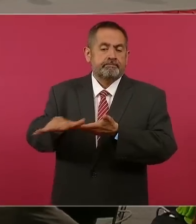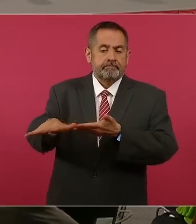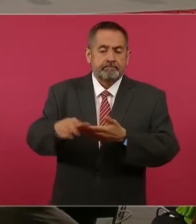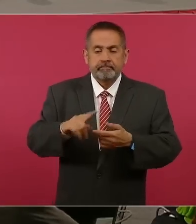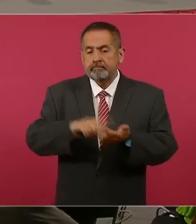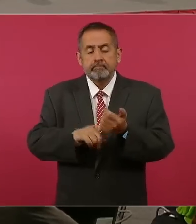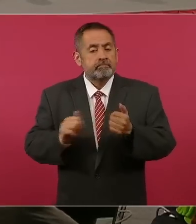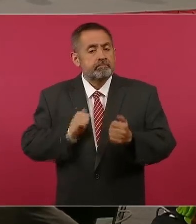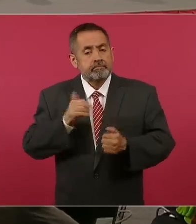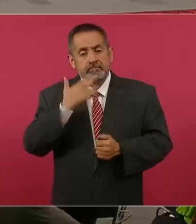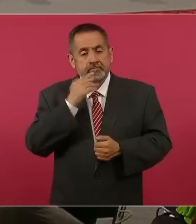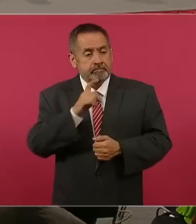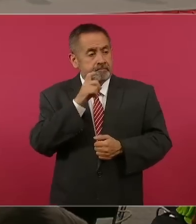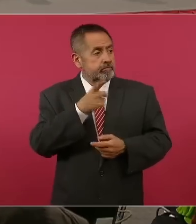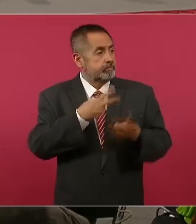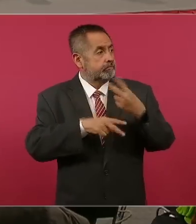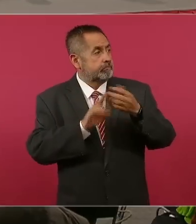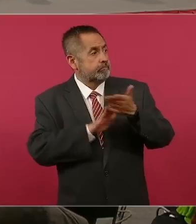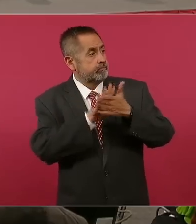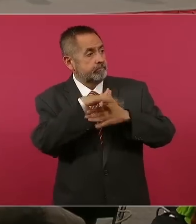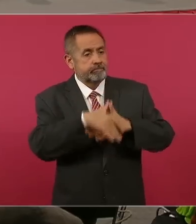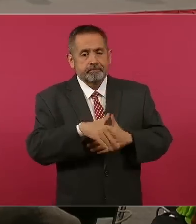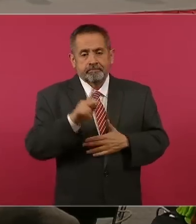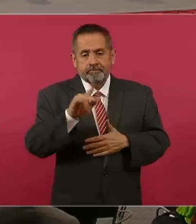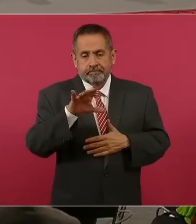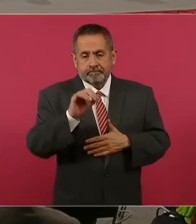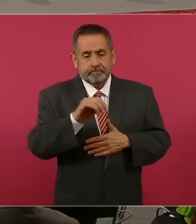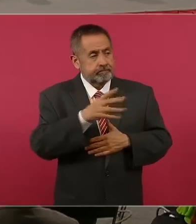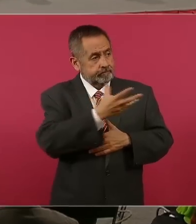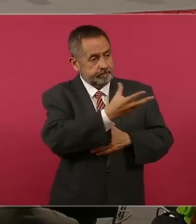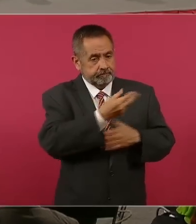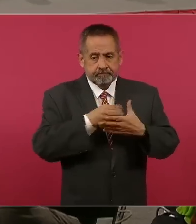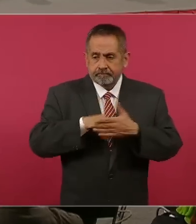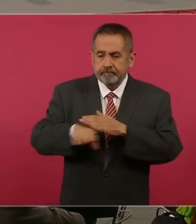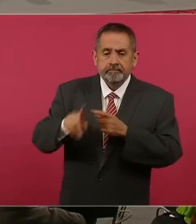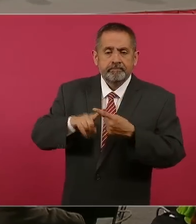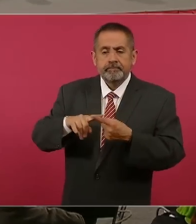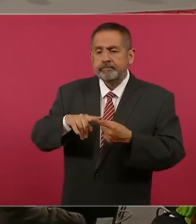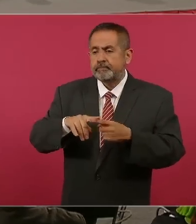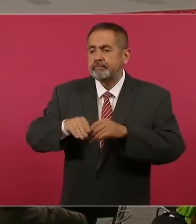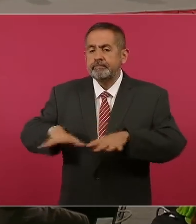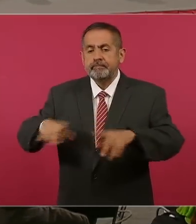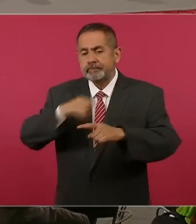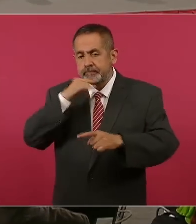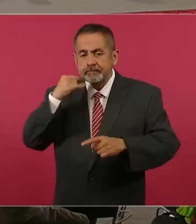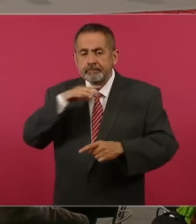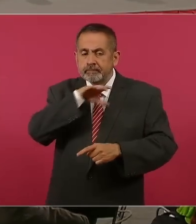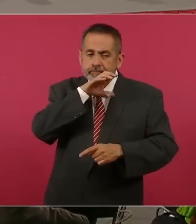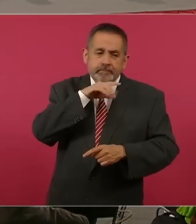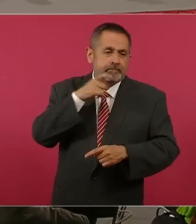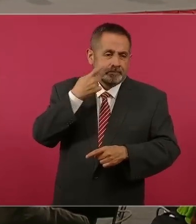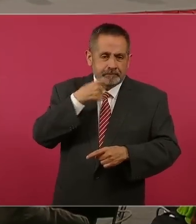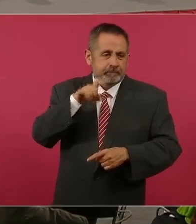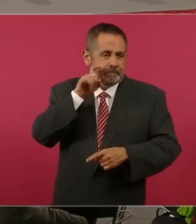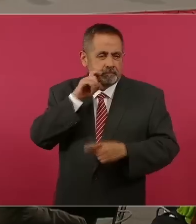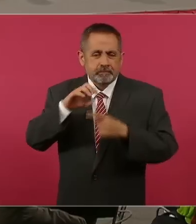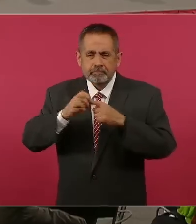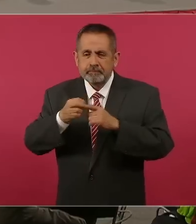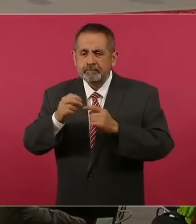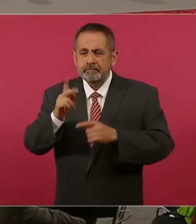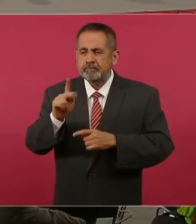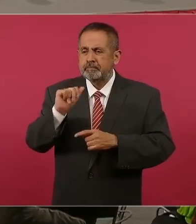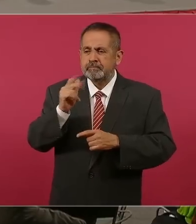Aprovechar de forma efectiva el agua de la presa Picachos para la producción de alimentos como chile, mango, maíz, tomate, frijol, papaya, entre